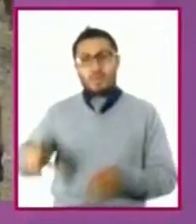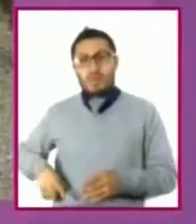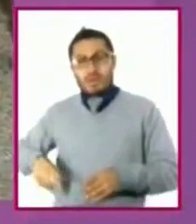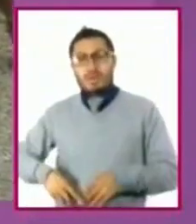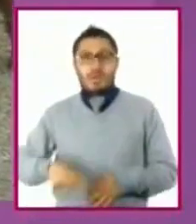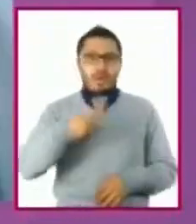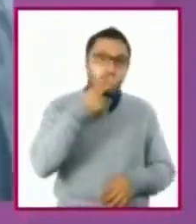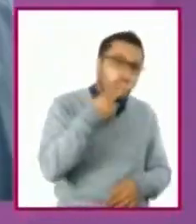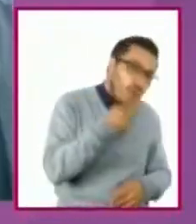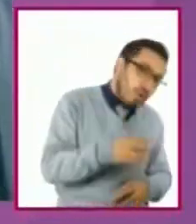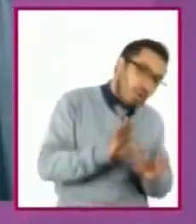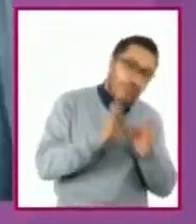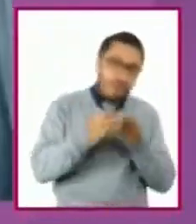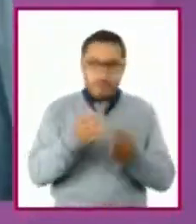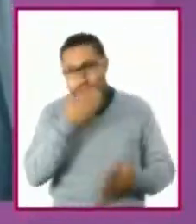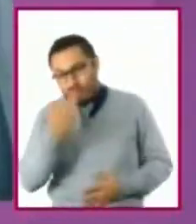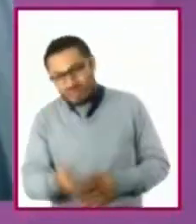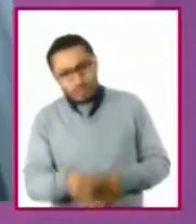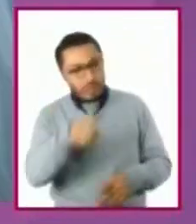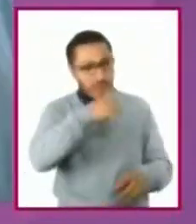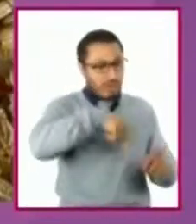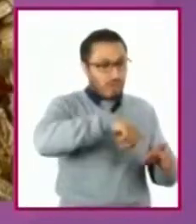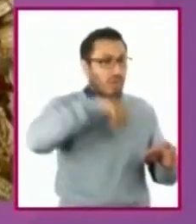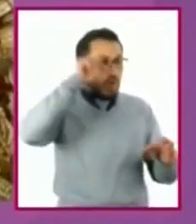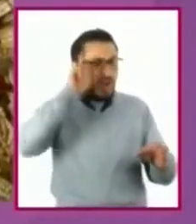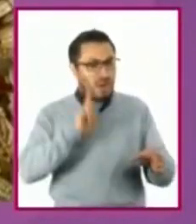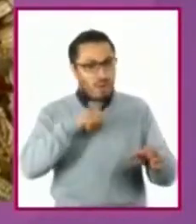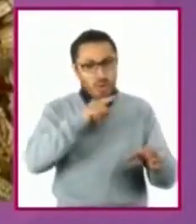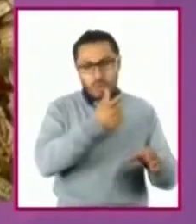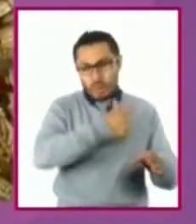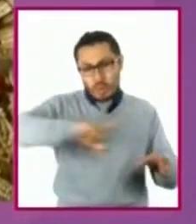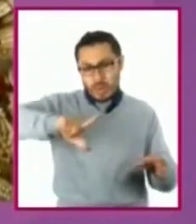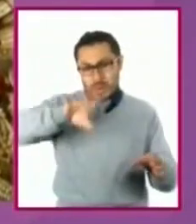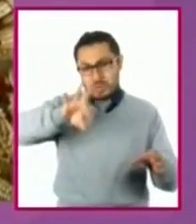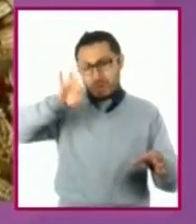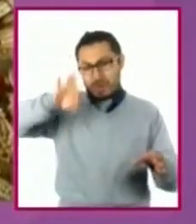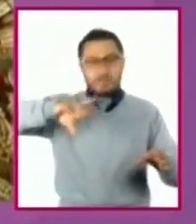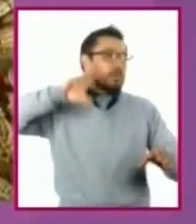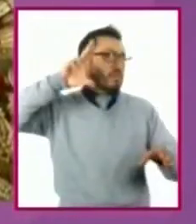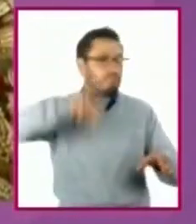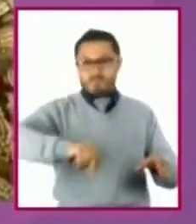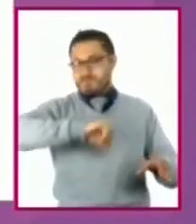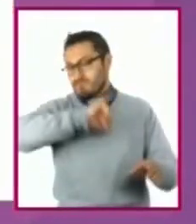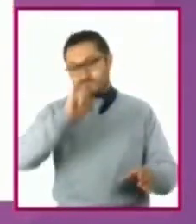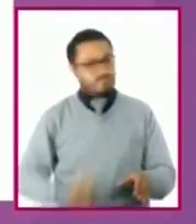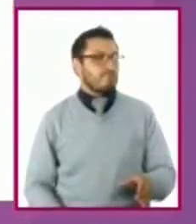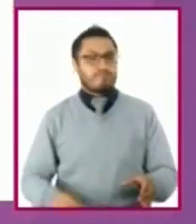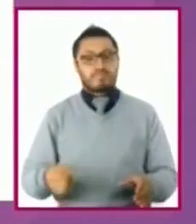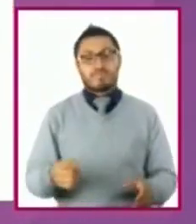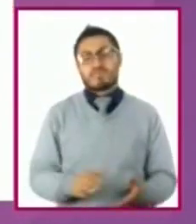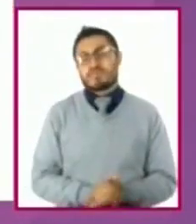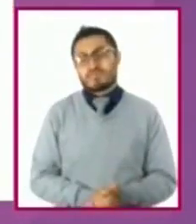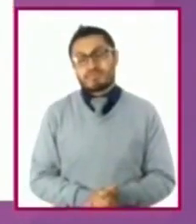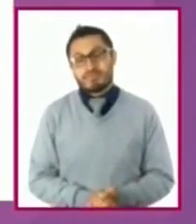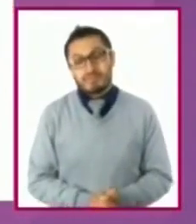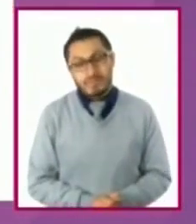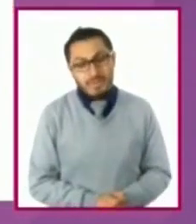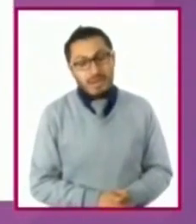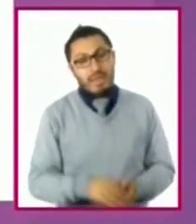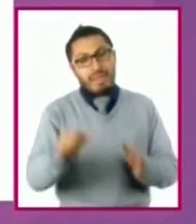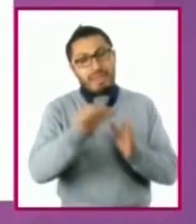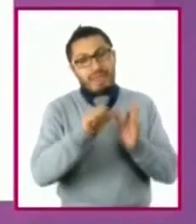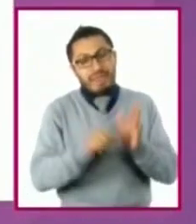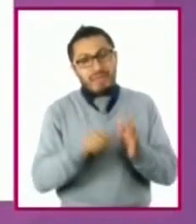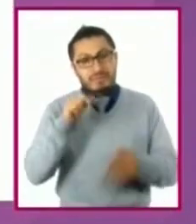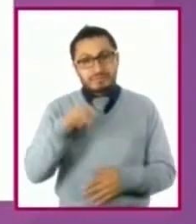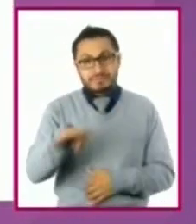y costumbres, que privan a las mujeres de su libertad de elegir cuándo y con quién casarse. El artículo 19 señala